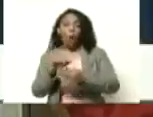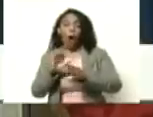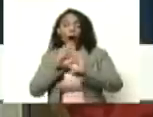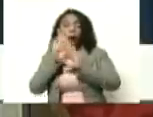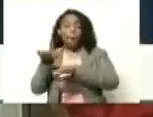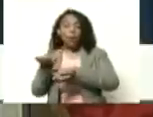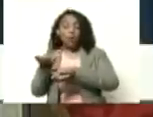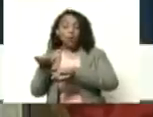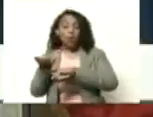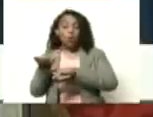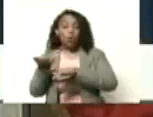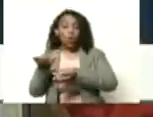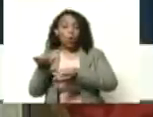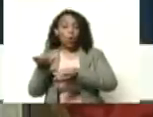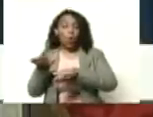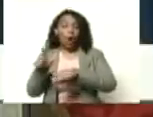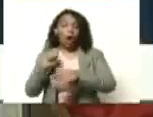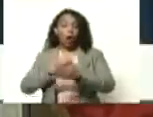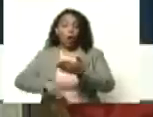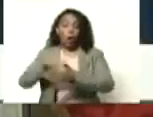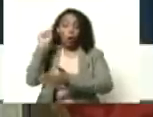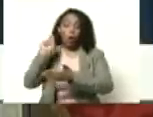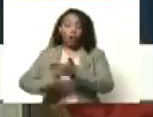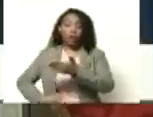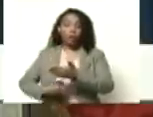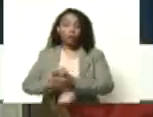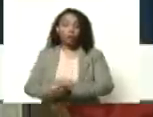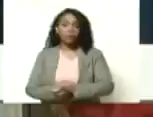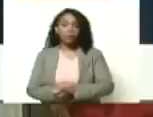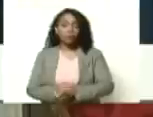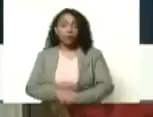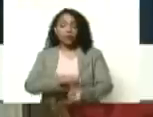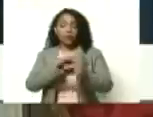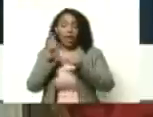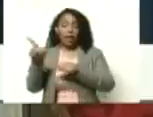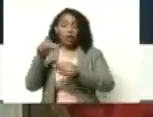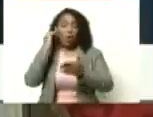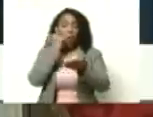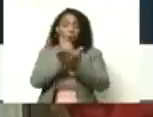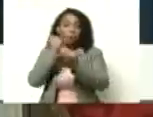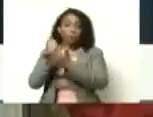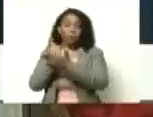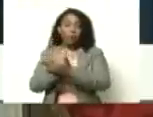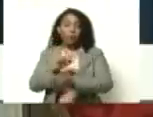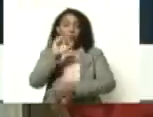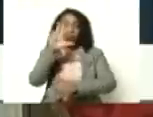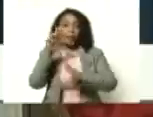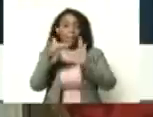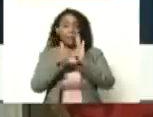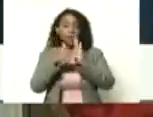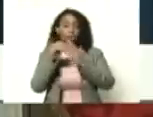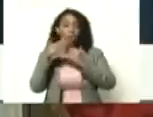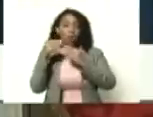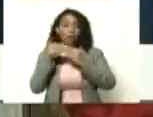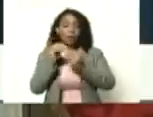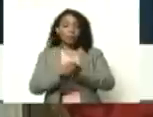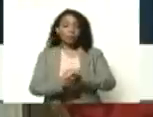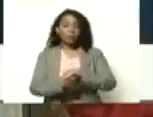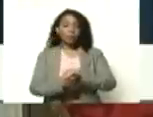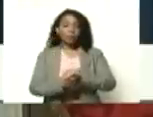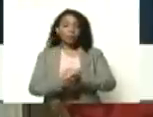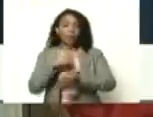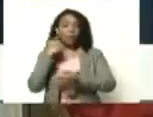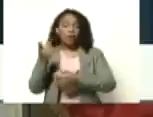el contratador de estos asesinos tres mil dólares incluso